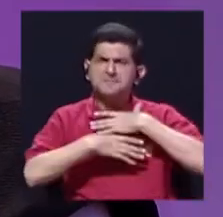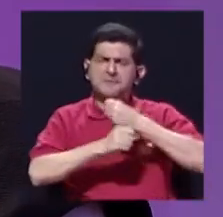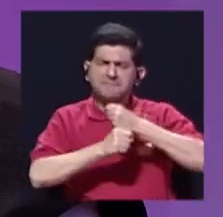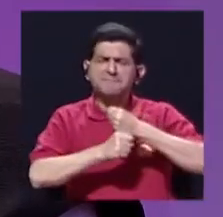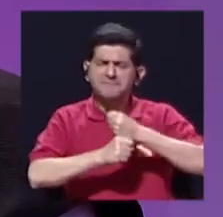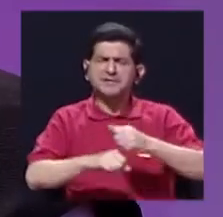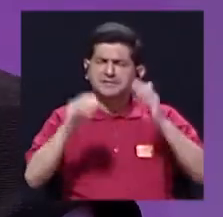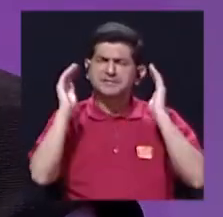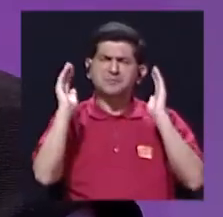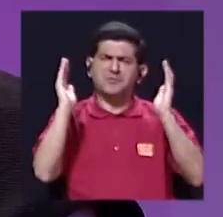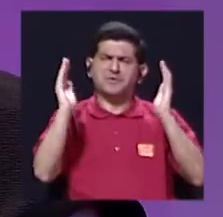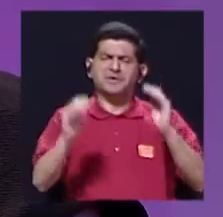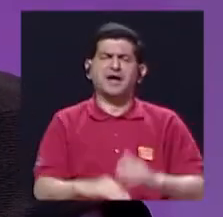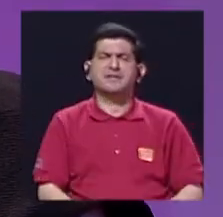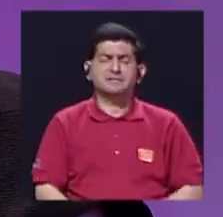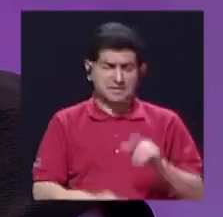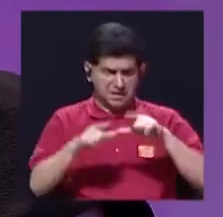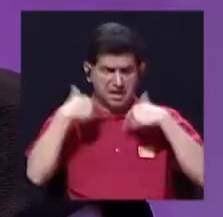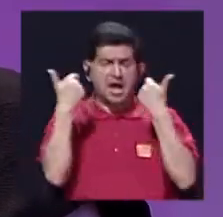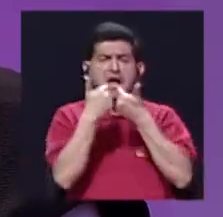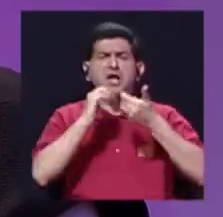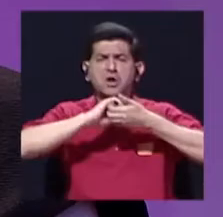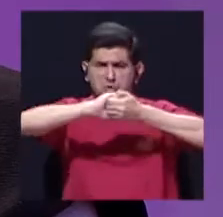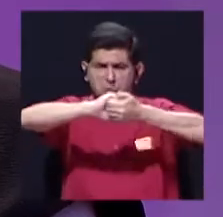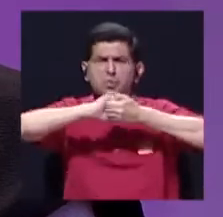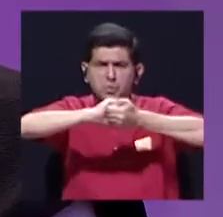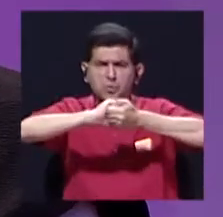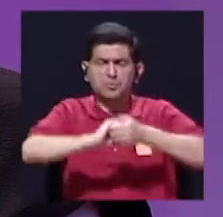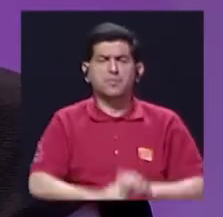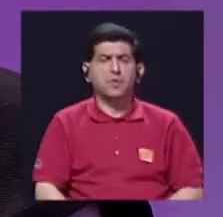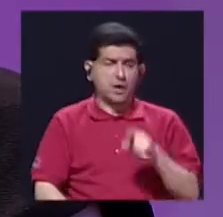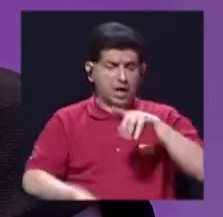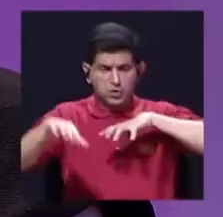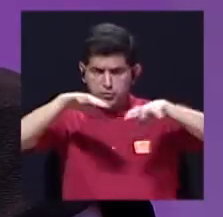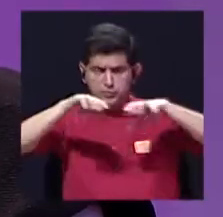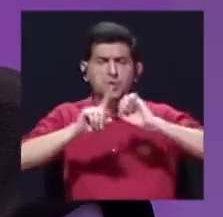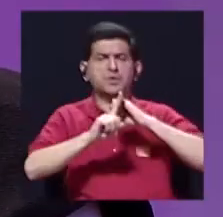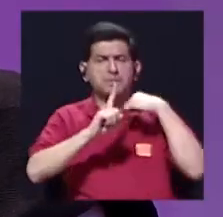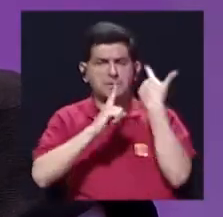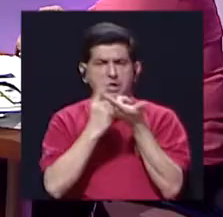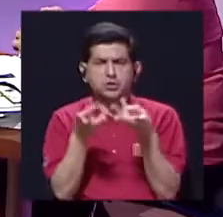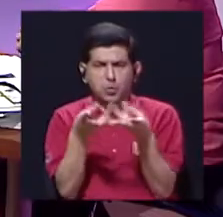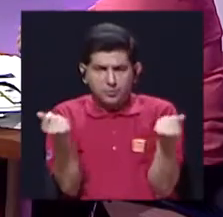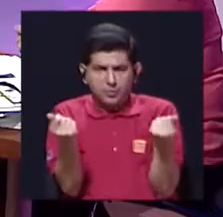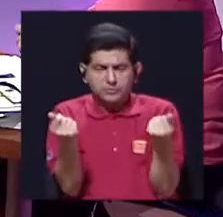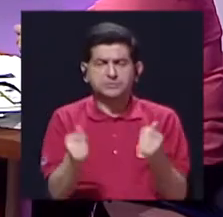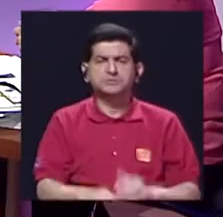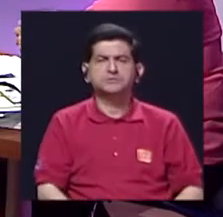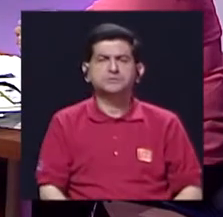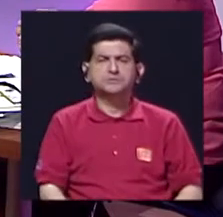confianza en el movimiento cooperativo como un movilizador social y como